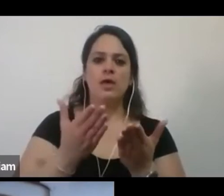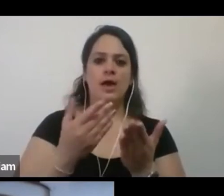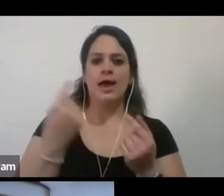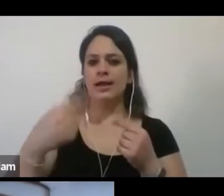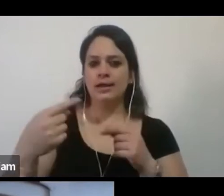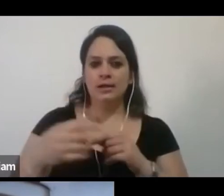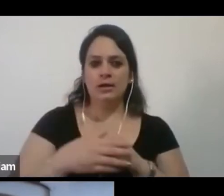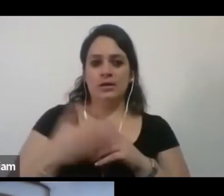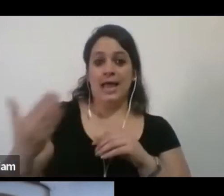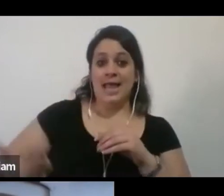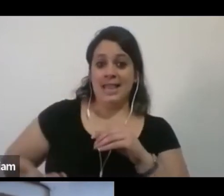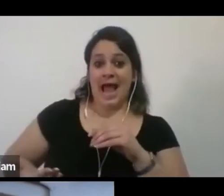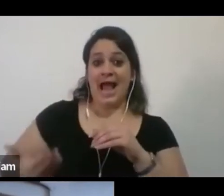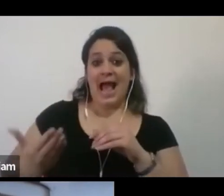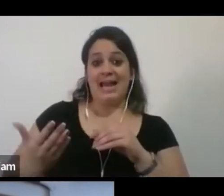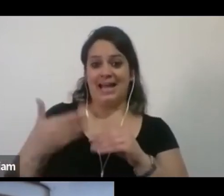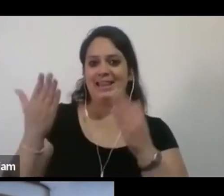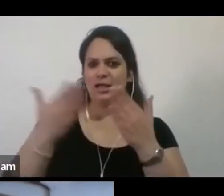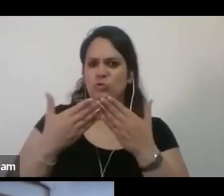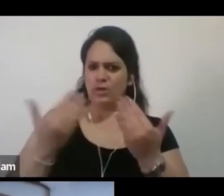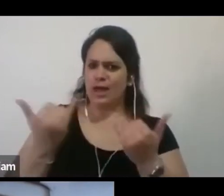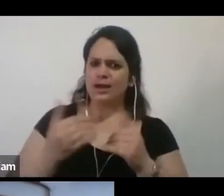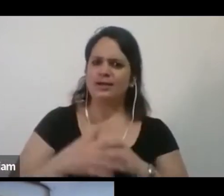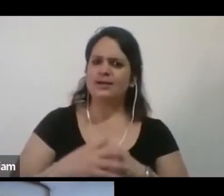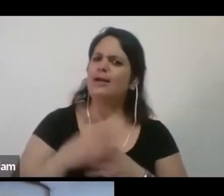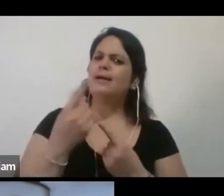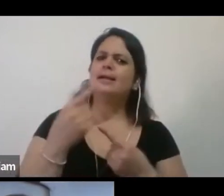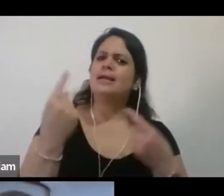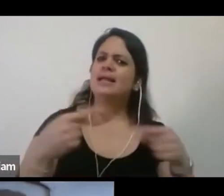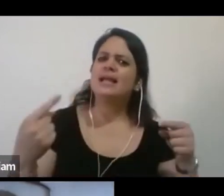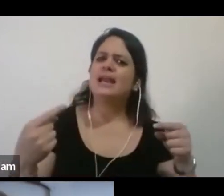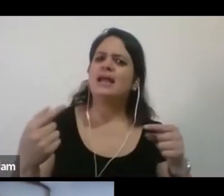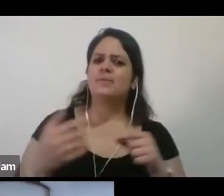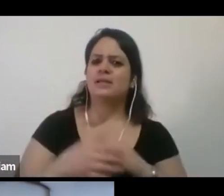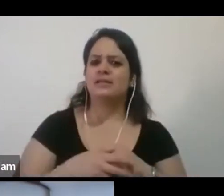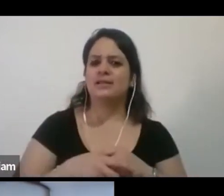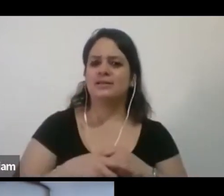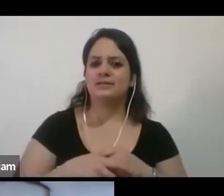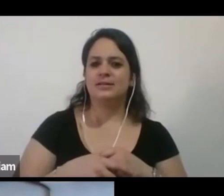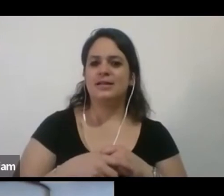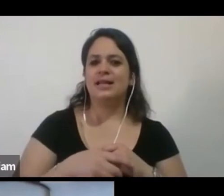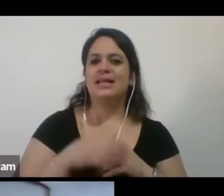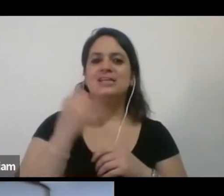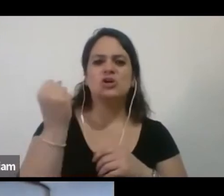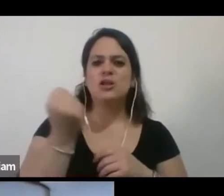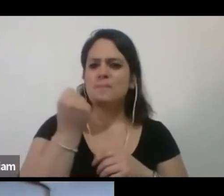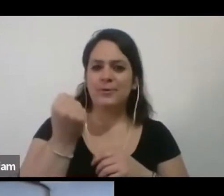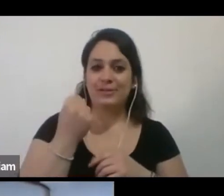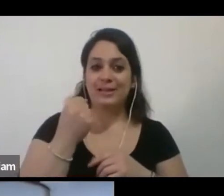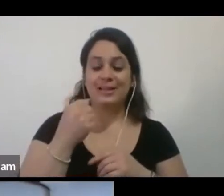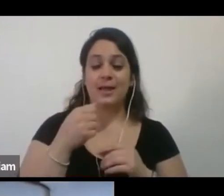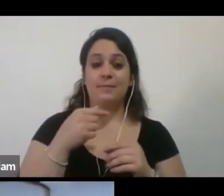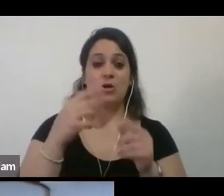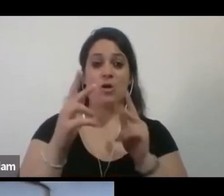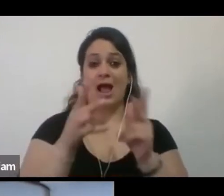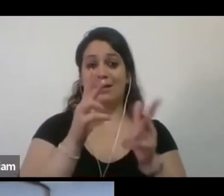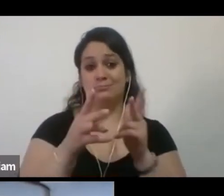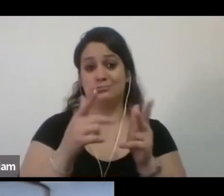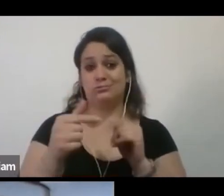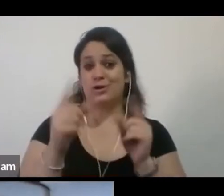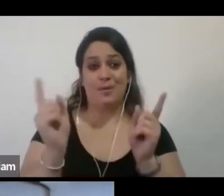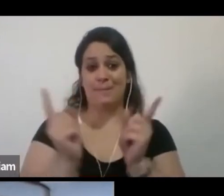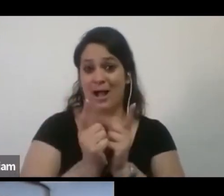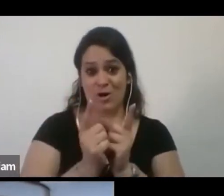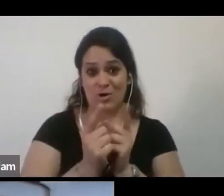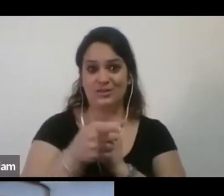tienen estas ganas de empezar a estudiar. Mónica, ¿qué herramientas sabemos que son mínimas en una charla tan corta como esta que